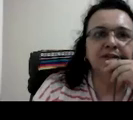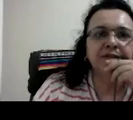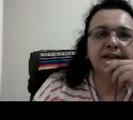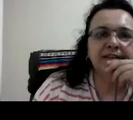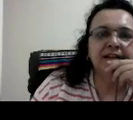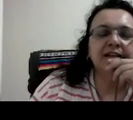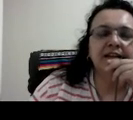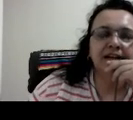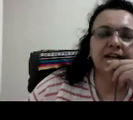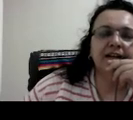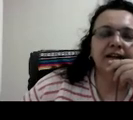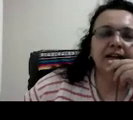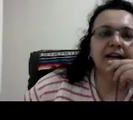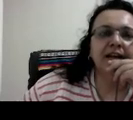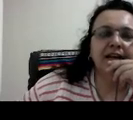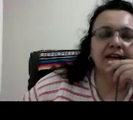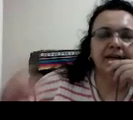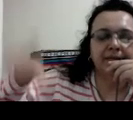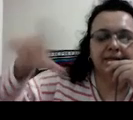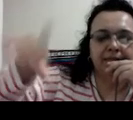positive. Es fácil. Ajá.